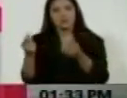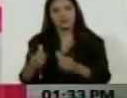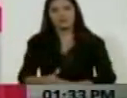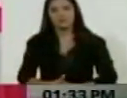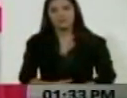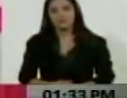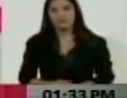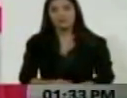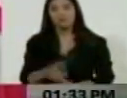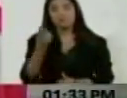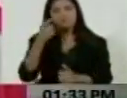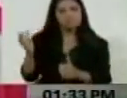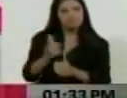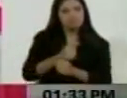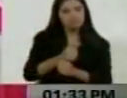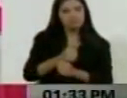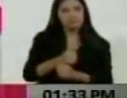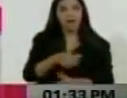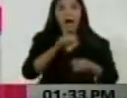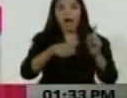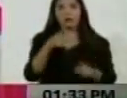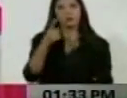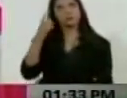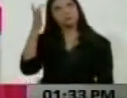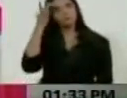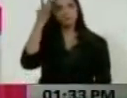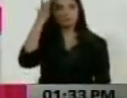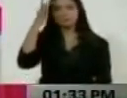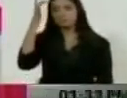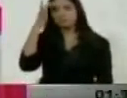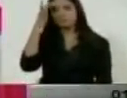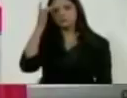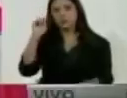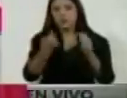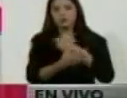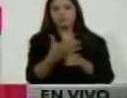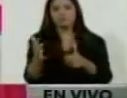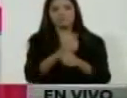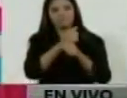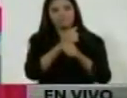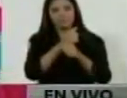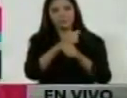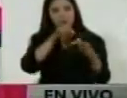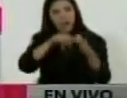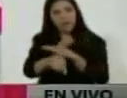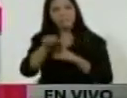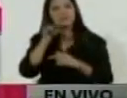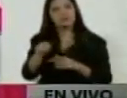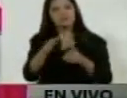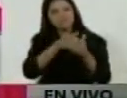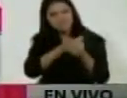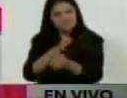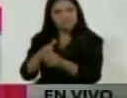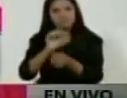Para que descubra a las ovejas disfrazadas de lobo y las mete en el corral.